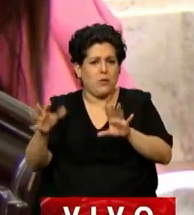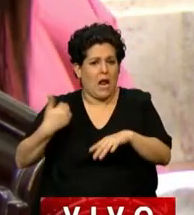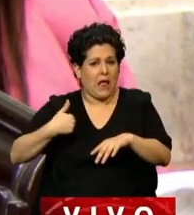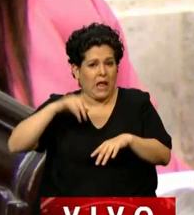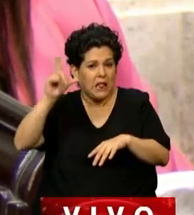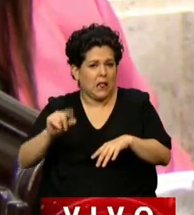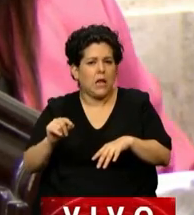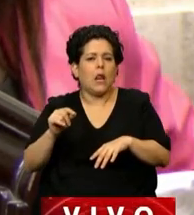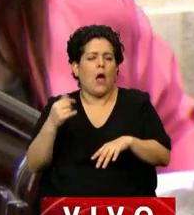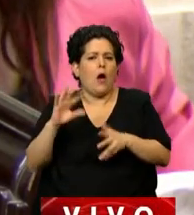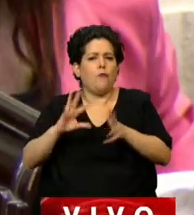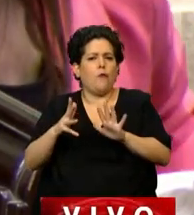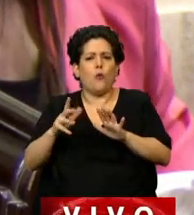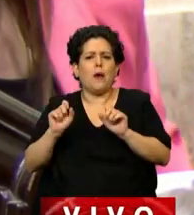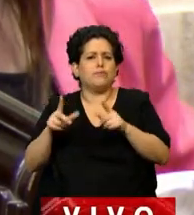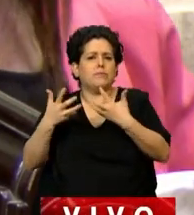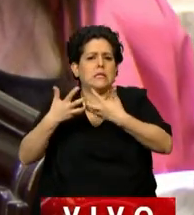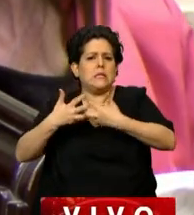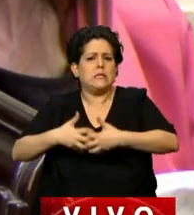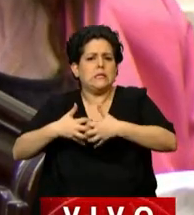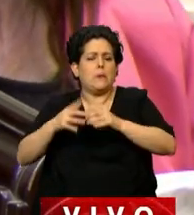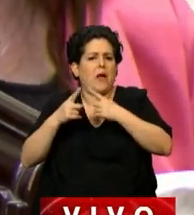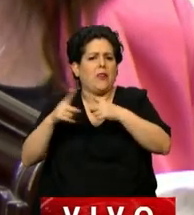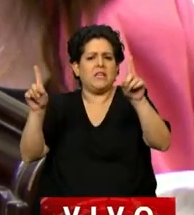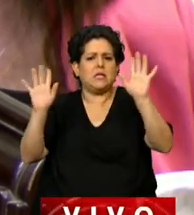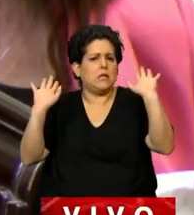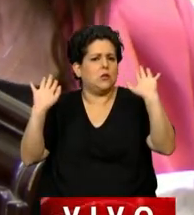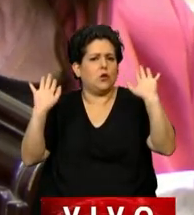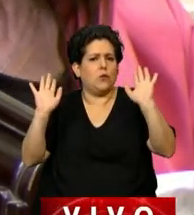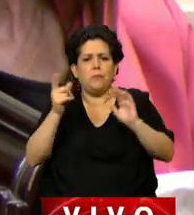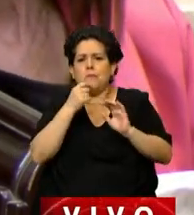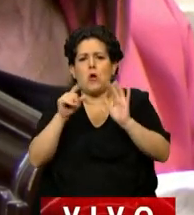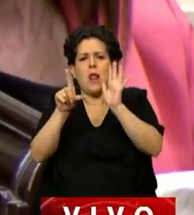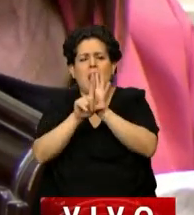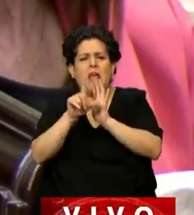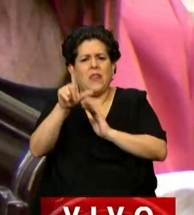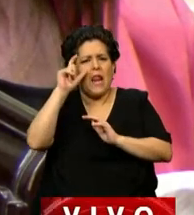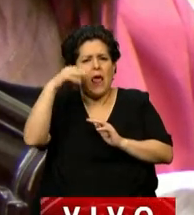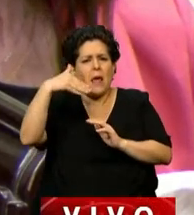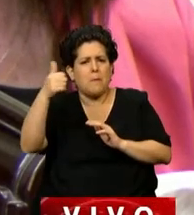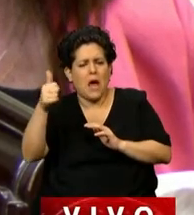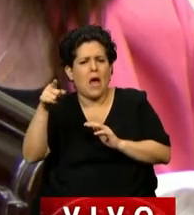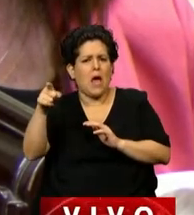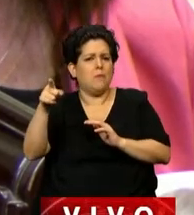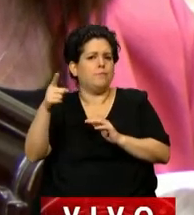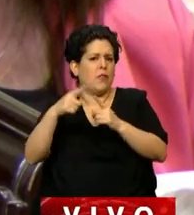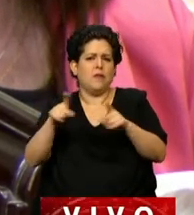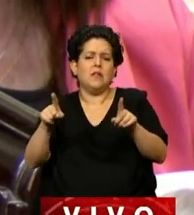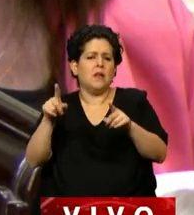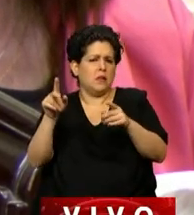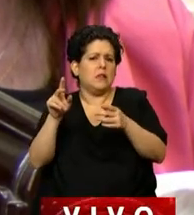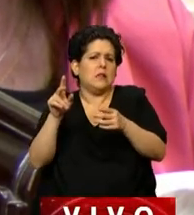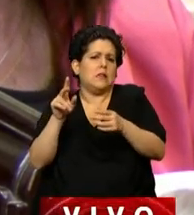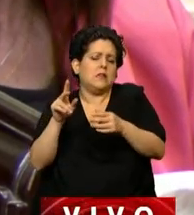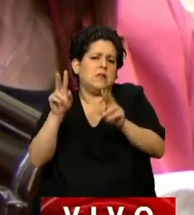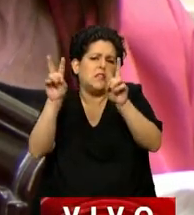tomaron otro camino y consolidaron un sistema totalmente distinto, como es el sistema de ley de lema, cosas que... temas que son